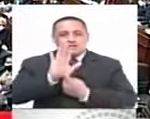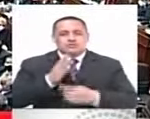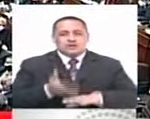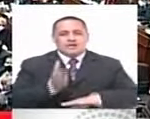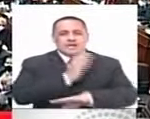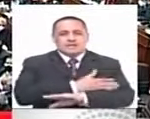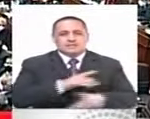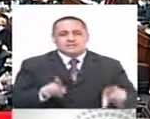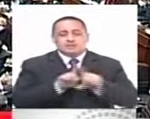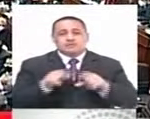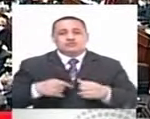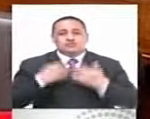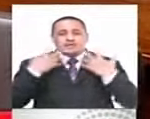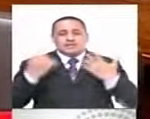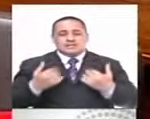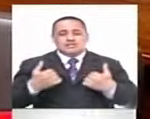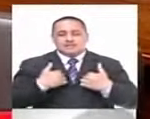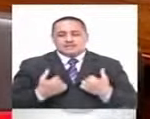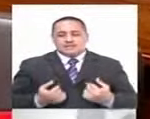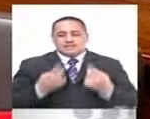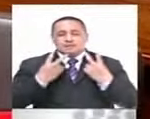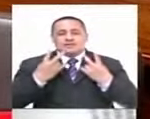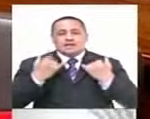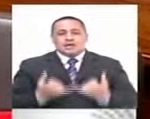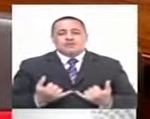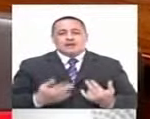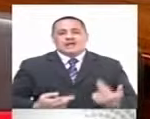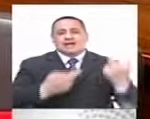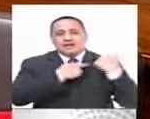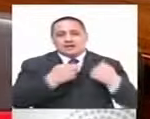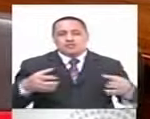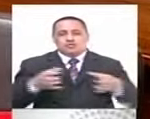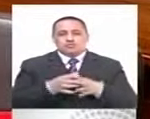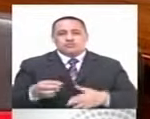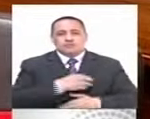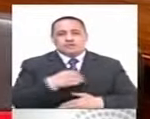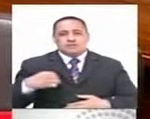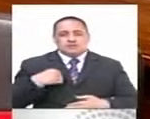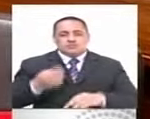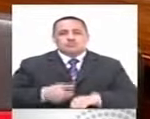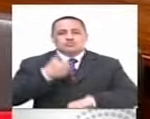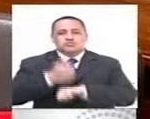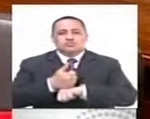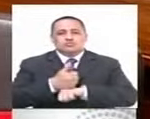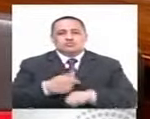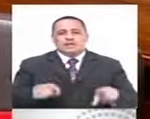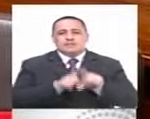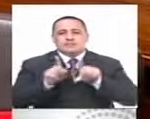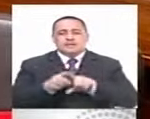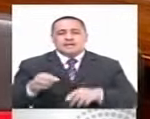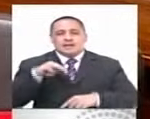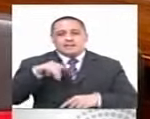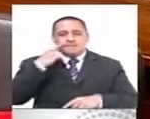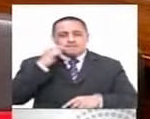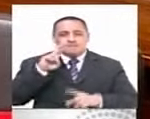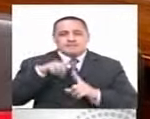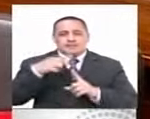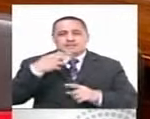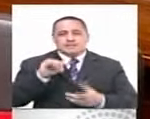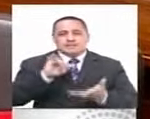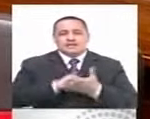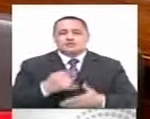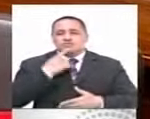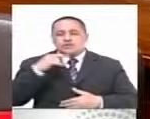anterior, nos alegra tener a cargo del gabinete como Premier a la señora Mirta Vázquez, quien es una mujer